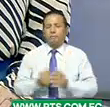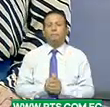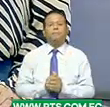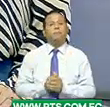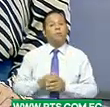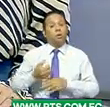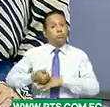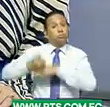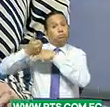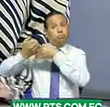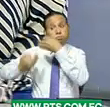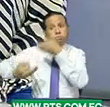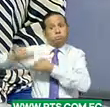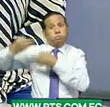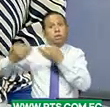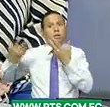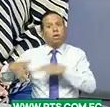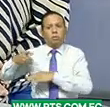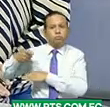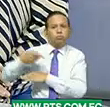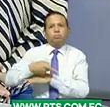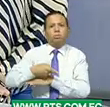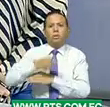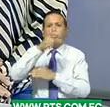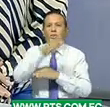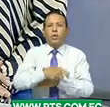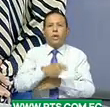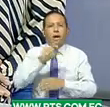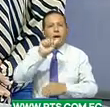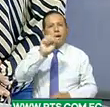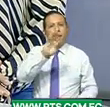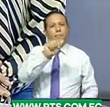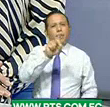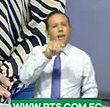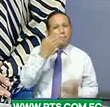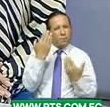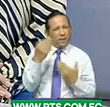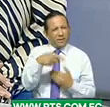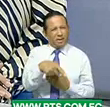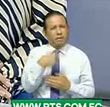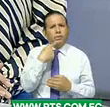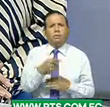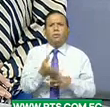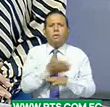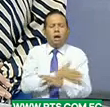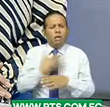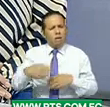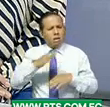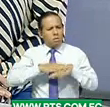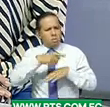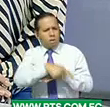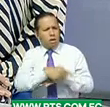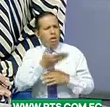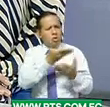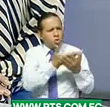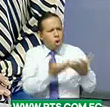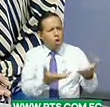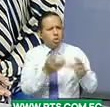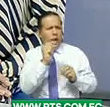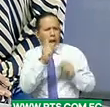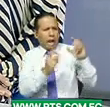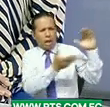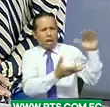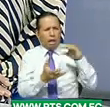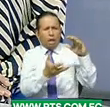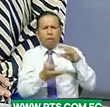juez dictaminó sobreseimiento para Abdalá Bucarán Ortiz por el presunto delito de tráfico de bienes del patrimonio cultural. El magistrado